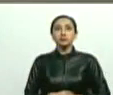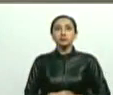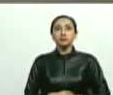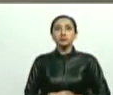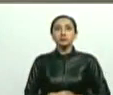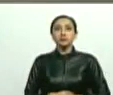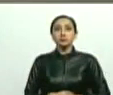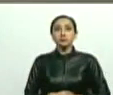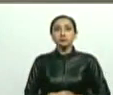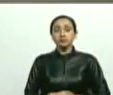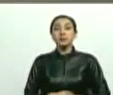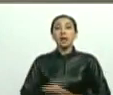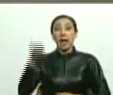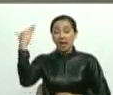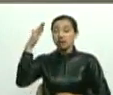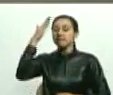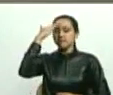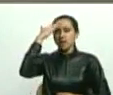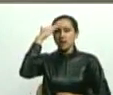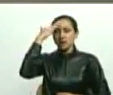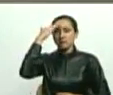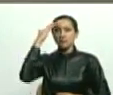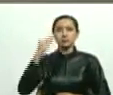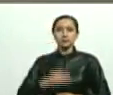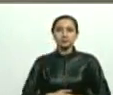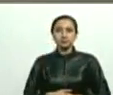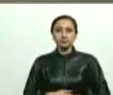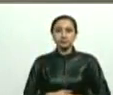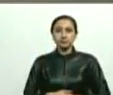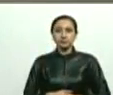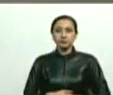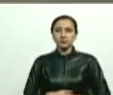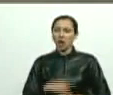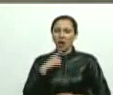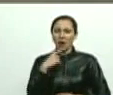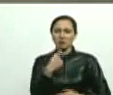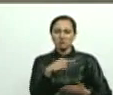lo sé, lo sabemos, no voy a decir nombre,